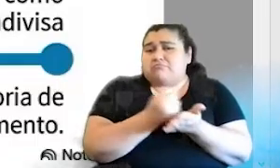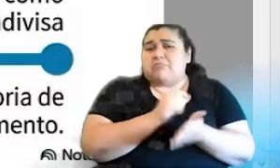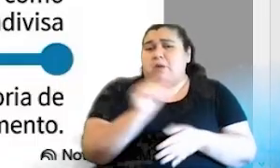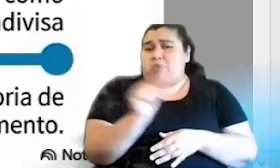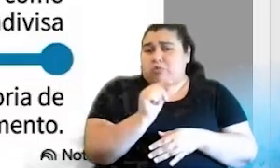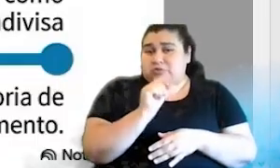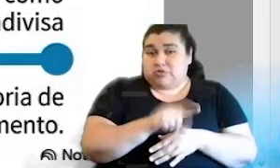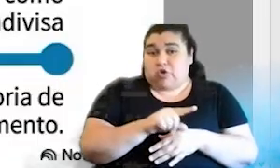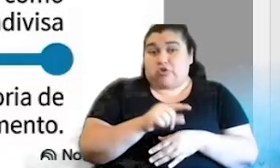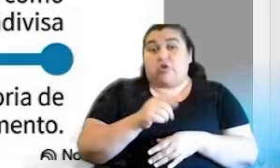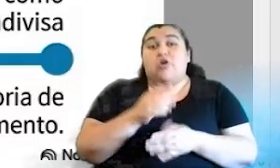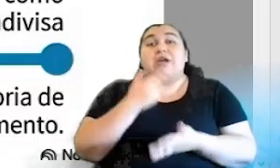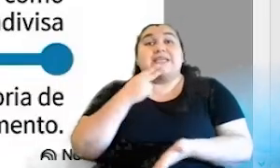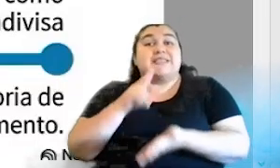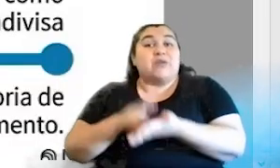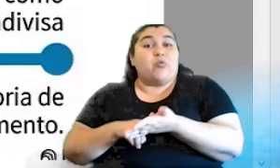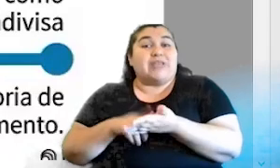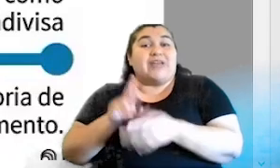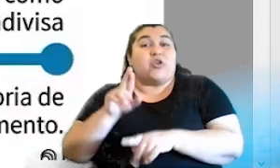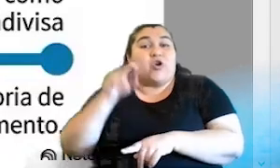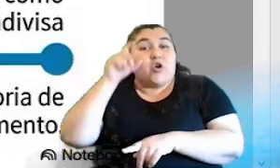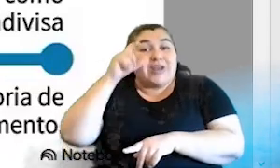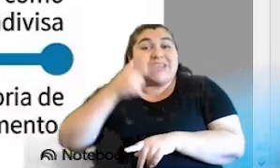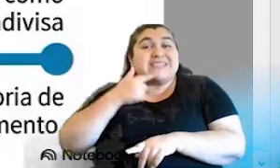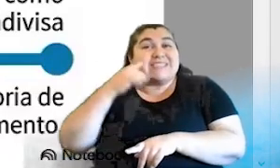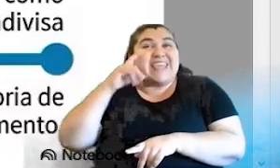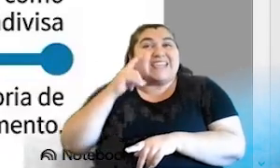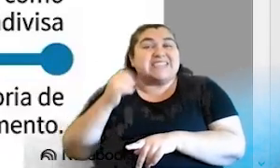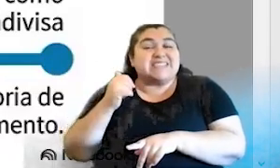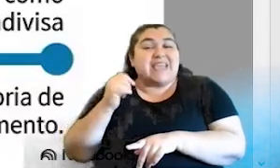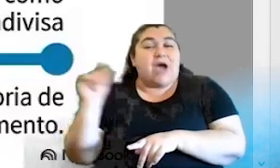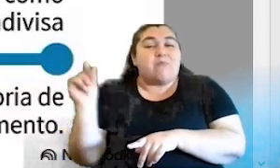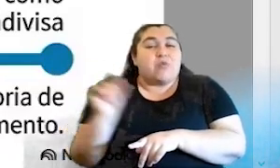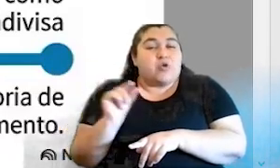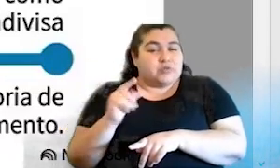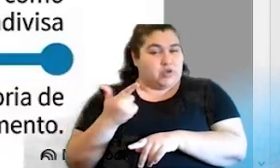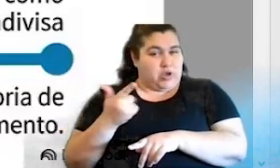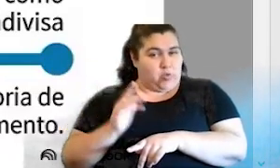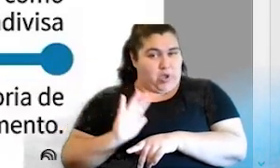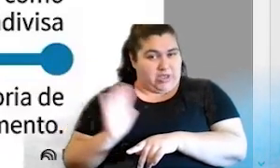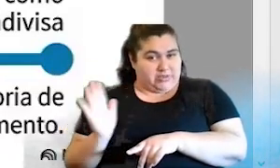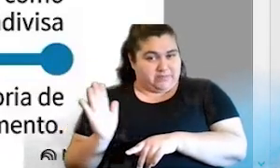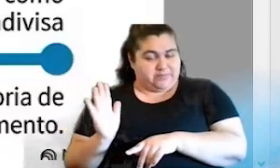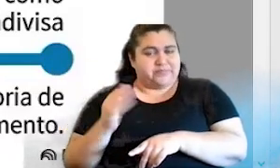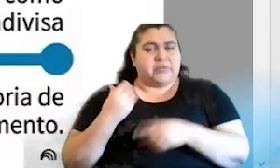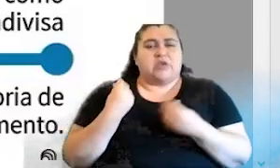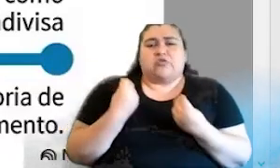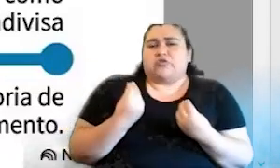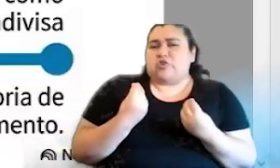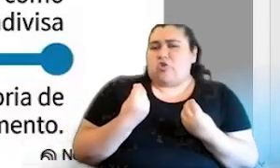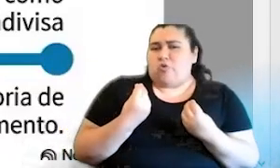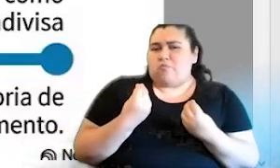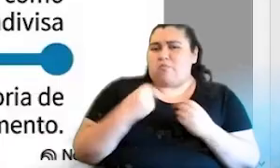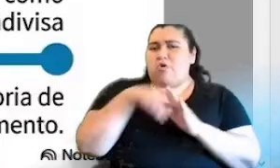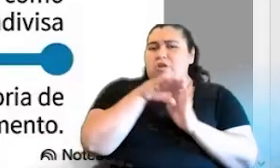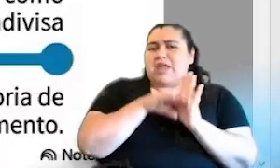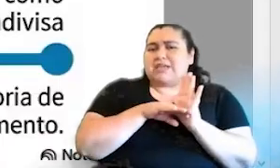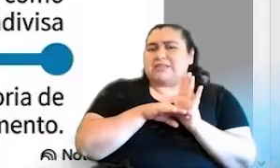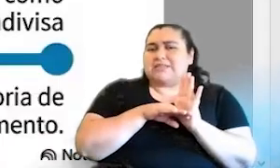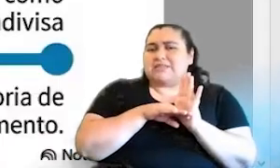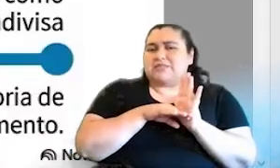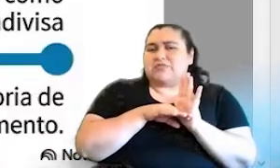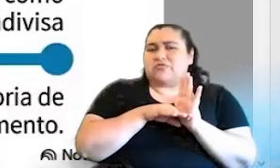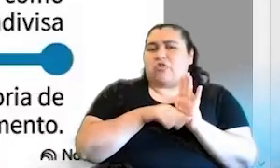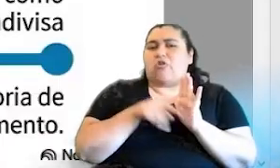derecho tributario la residencia transitoria no existe. Entonces, ¿dónde están contemplados los requisitos para decir que